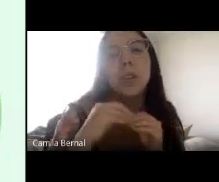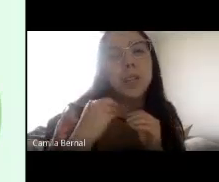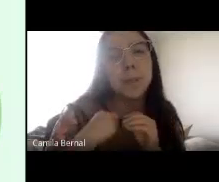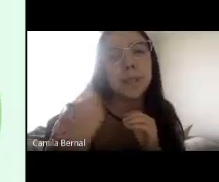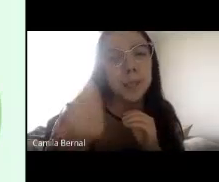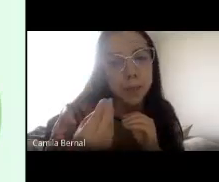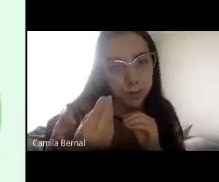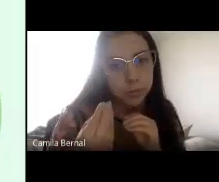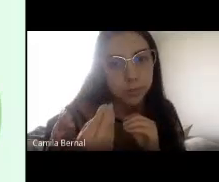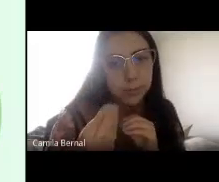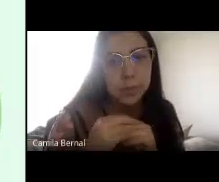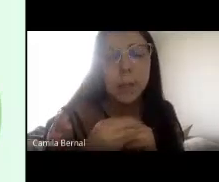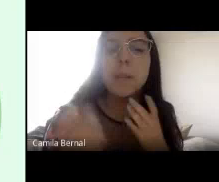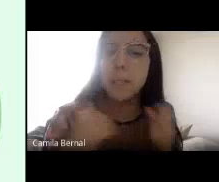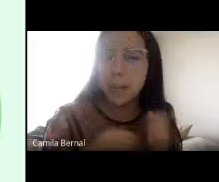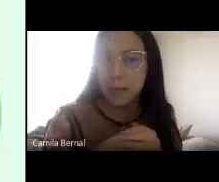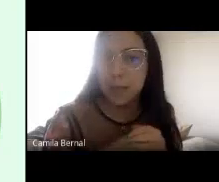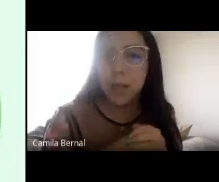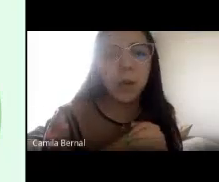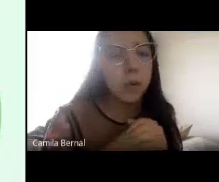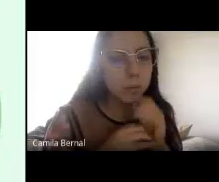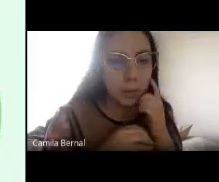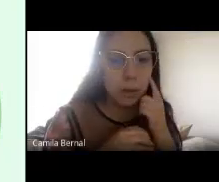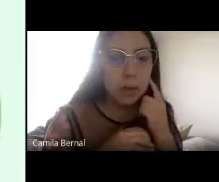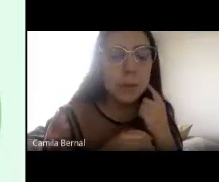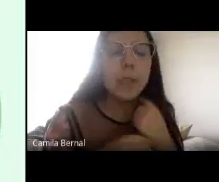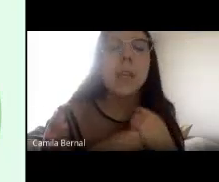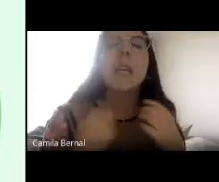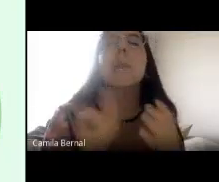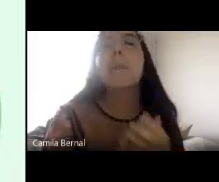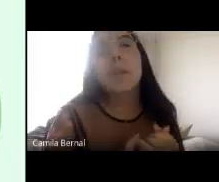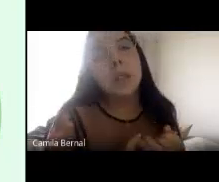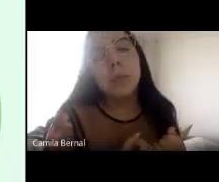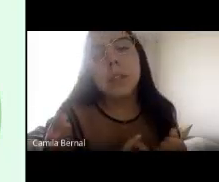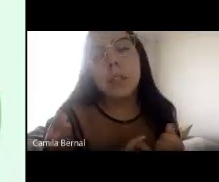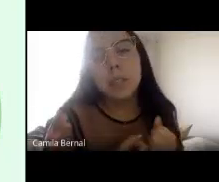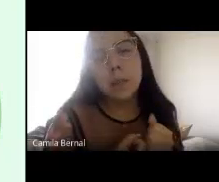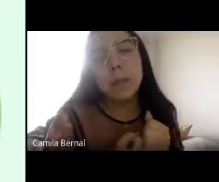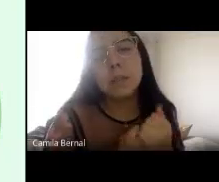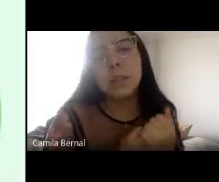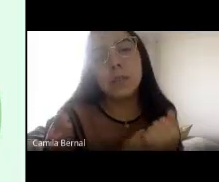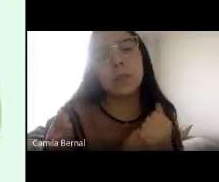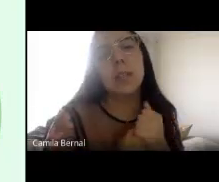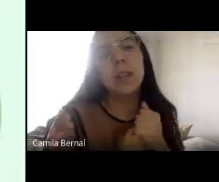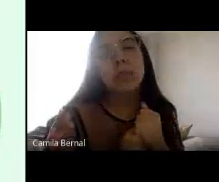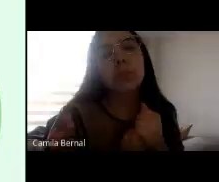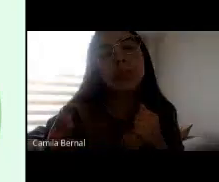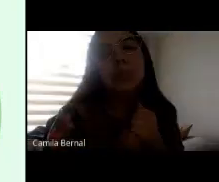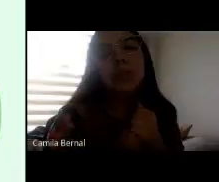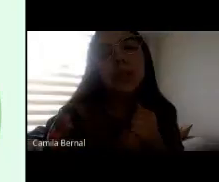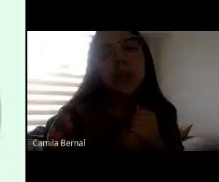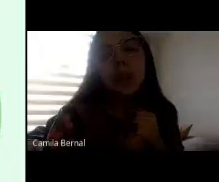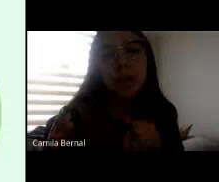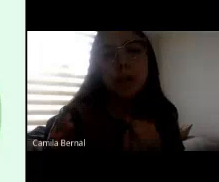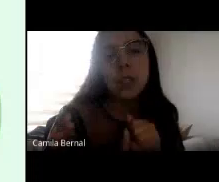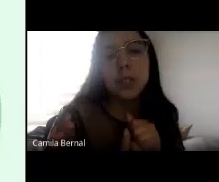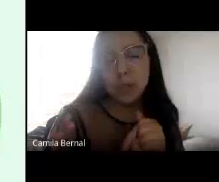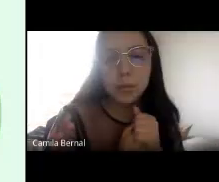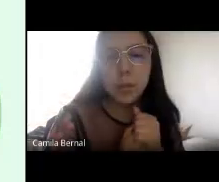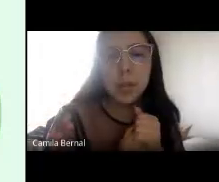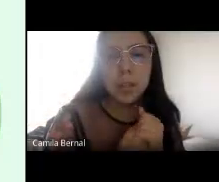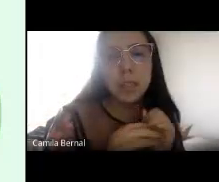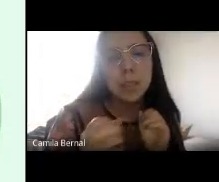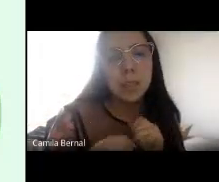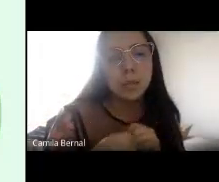un orden específico, que más adelante lo vamos a ver. Y por último, el tercer paso es tener un sistema de